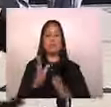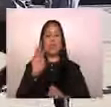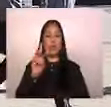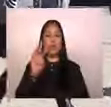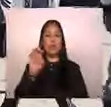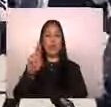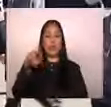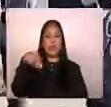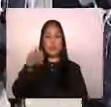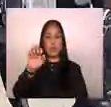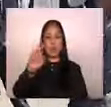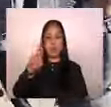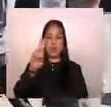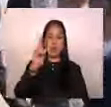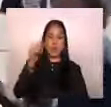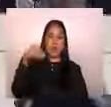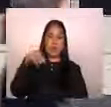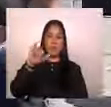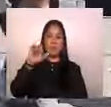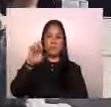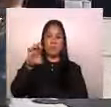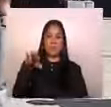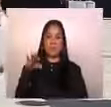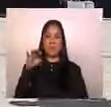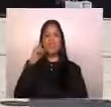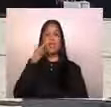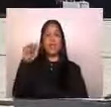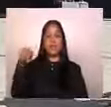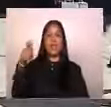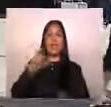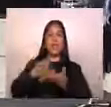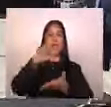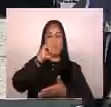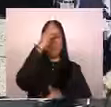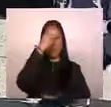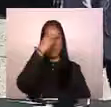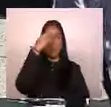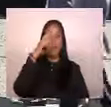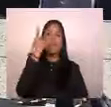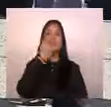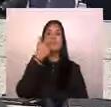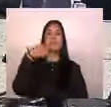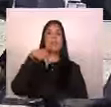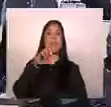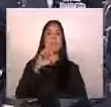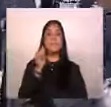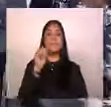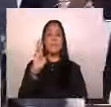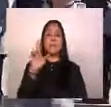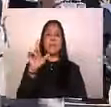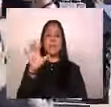Ramírez. Damos la bienvenida al Colegio Católico San Pablo.